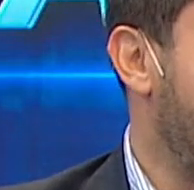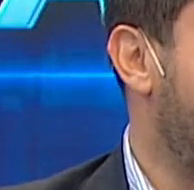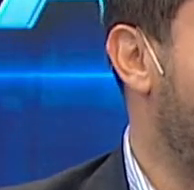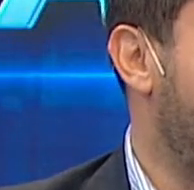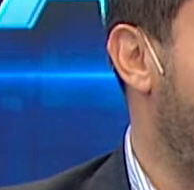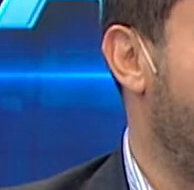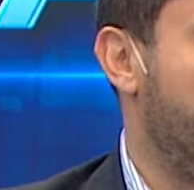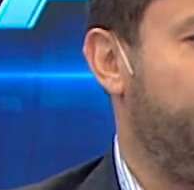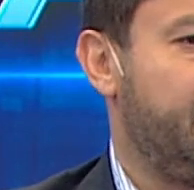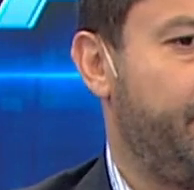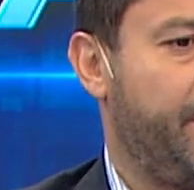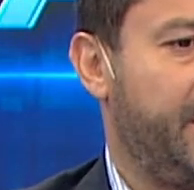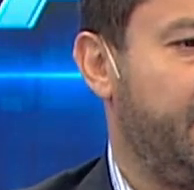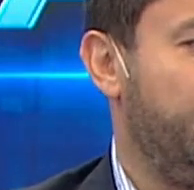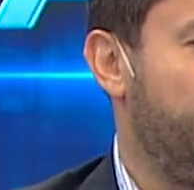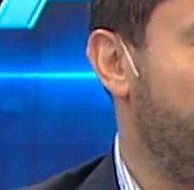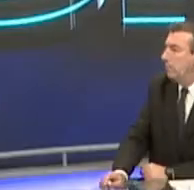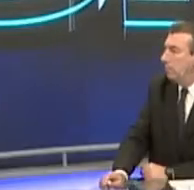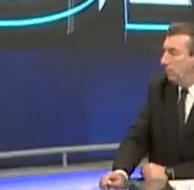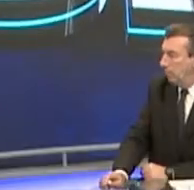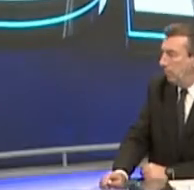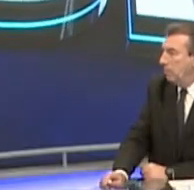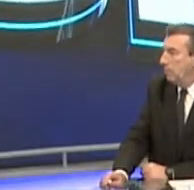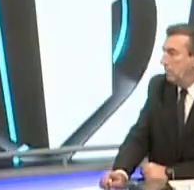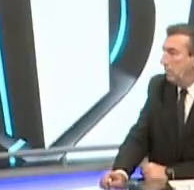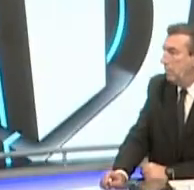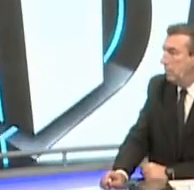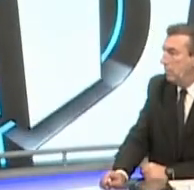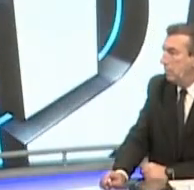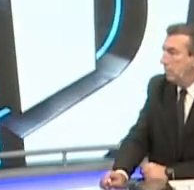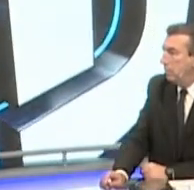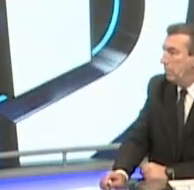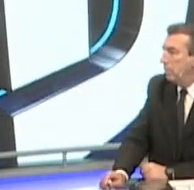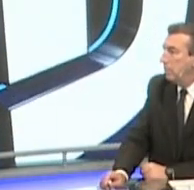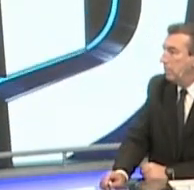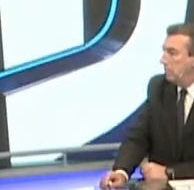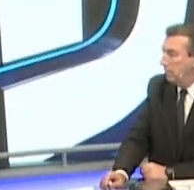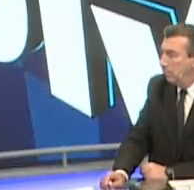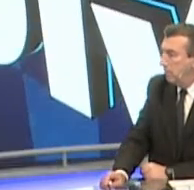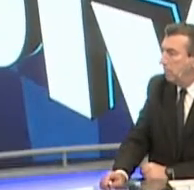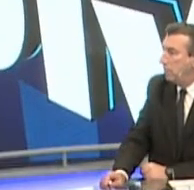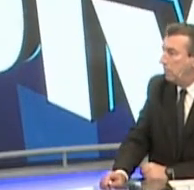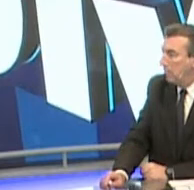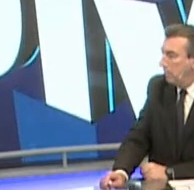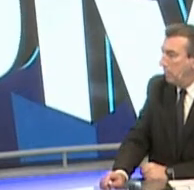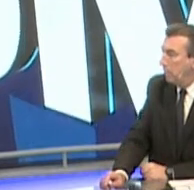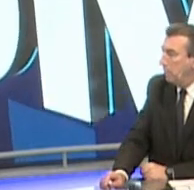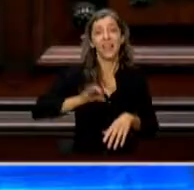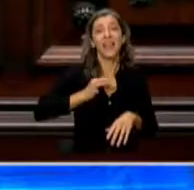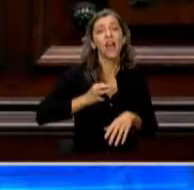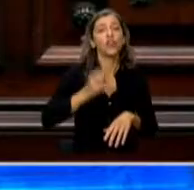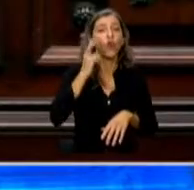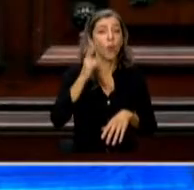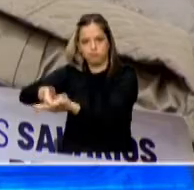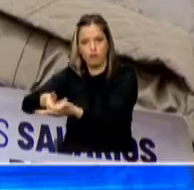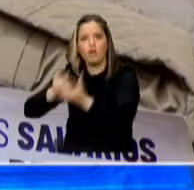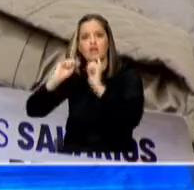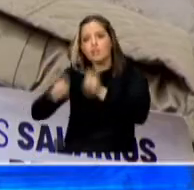inseguridad y el narcotráfico, principalmente en la ciudad de Rosario y la provincia de Santa Fe, como un problema conjunto de toda la sociedad y no de un